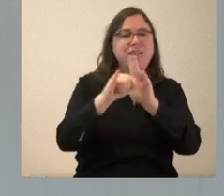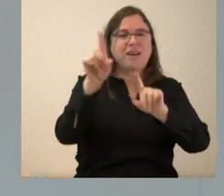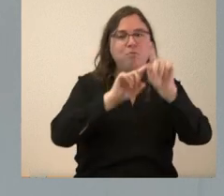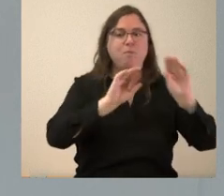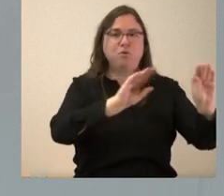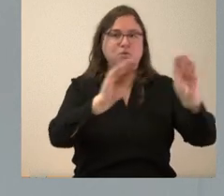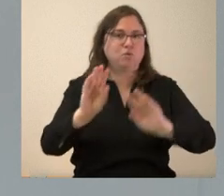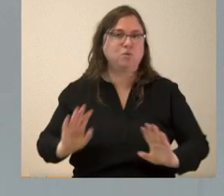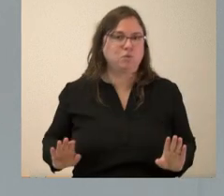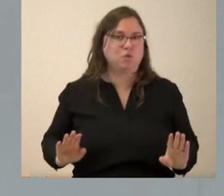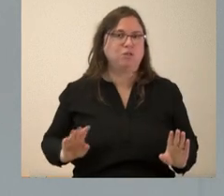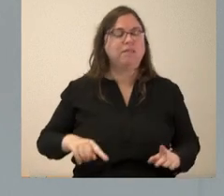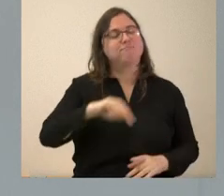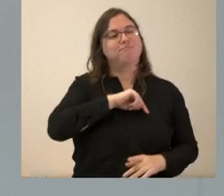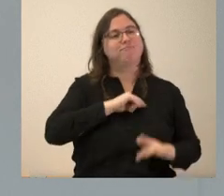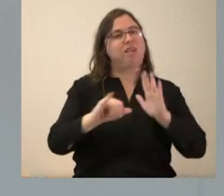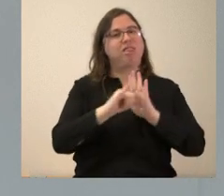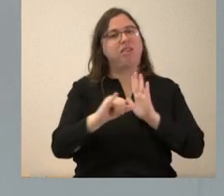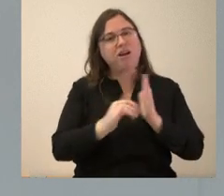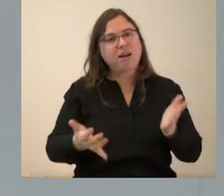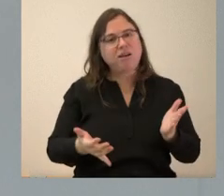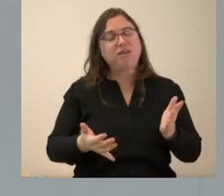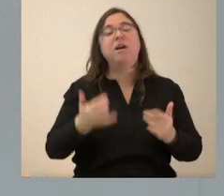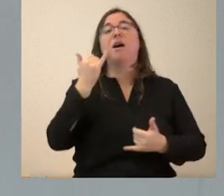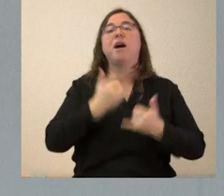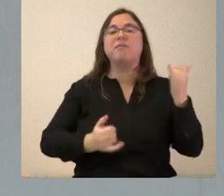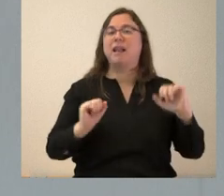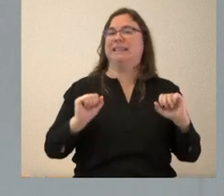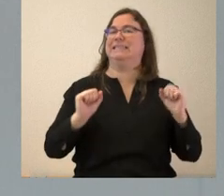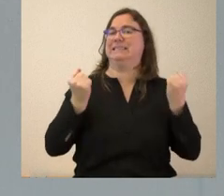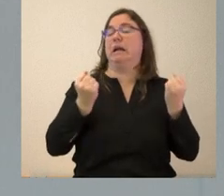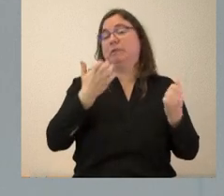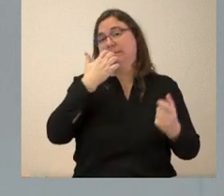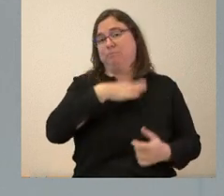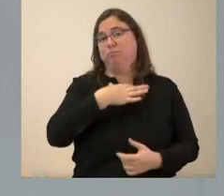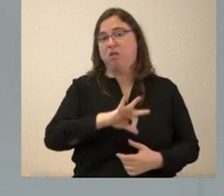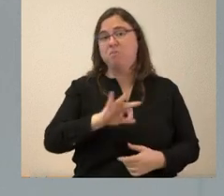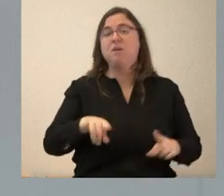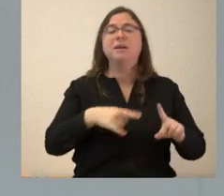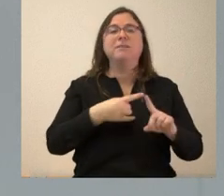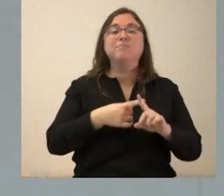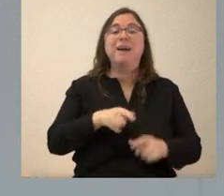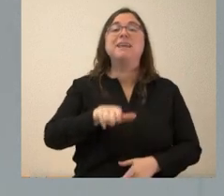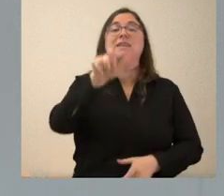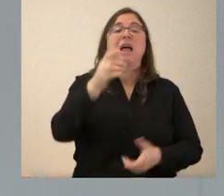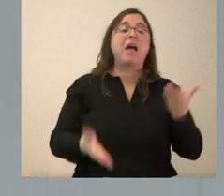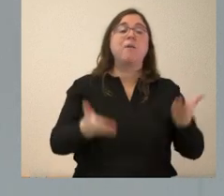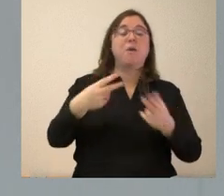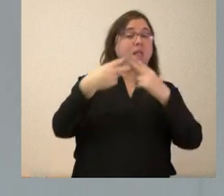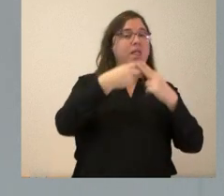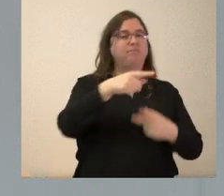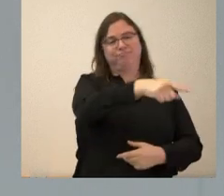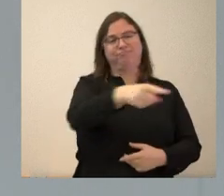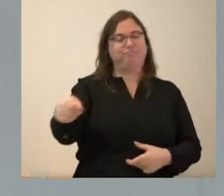que nos sientan próximos resolverlos en la medida en que estén nuestras posibilidades y tiene que ser las personas de Castilla y león quienes